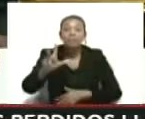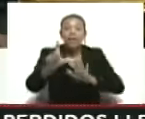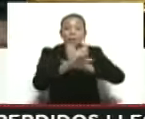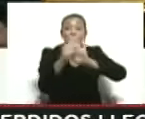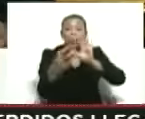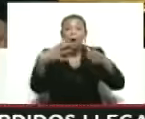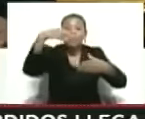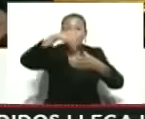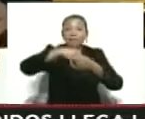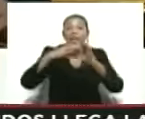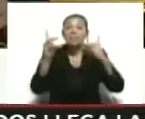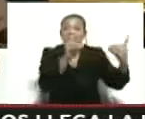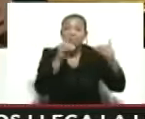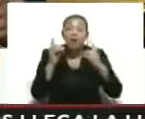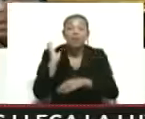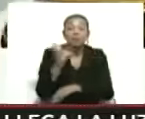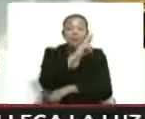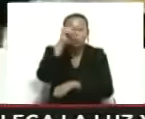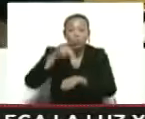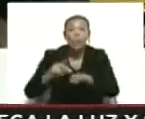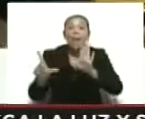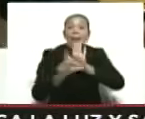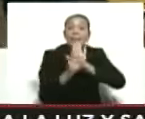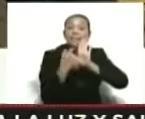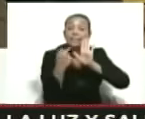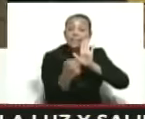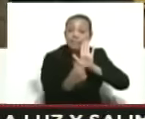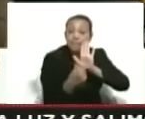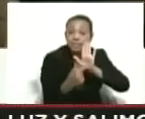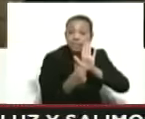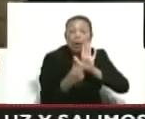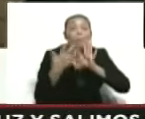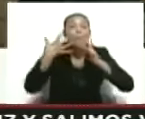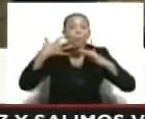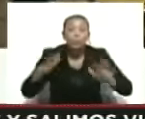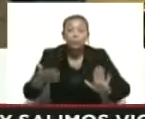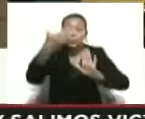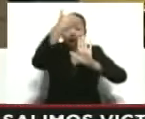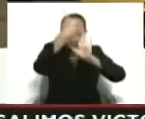Reglamento Interior y de Debates de la Asamblea Nacional, por supuesto